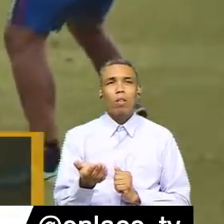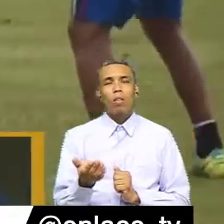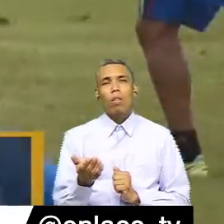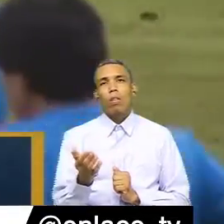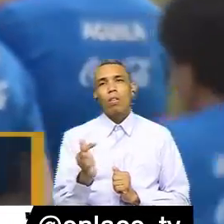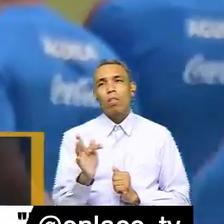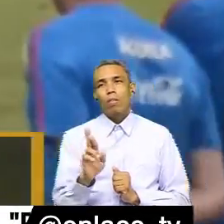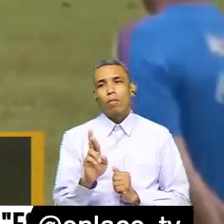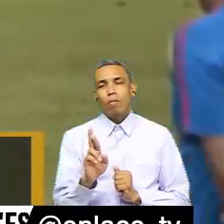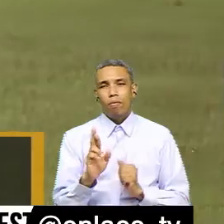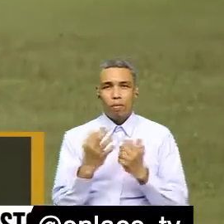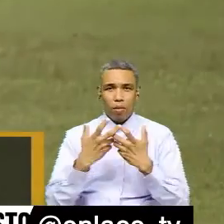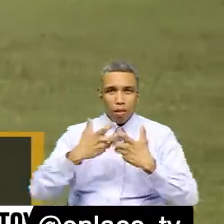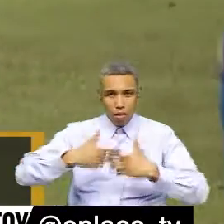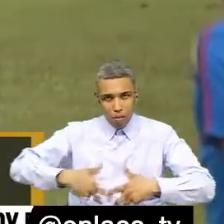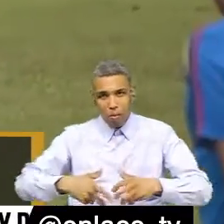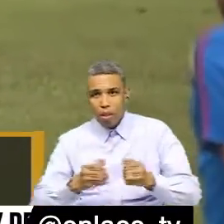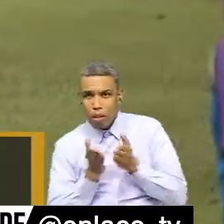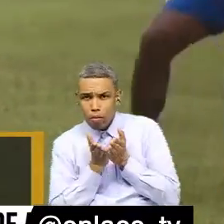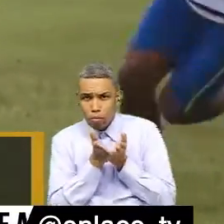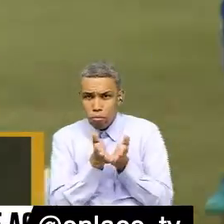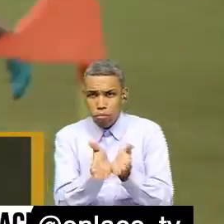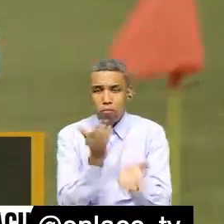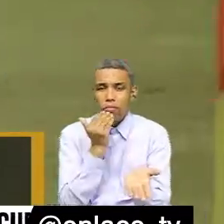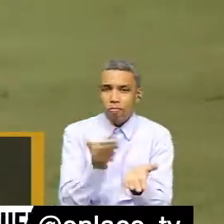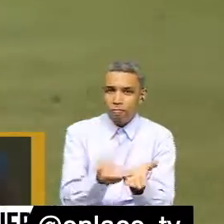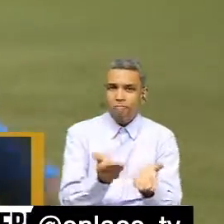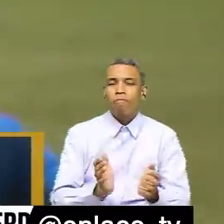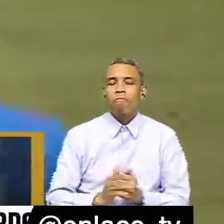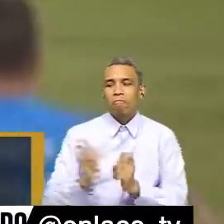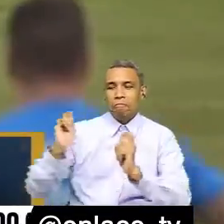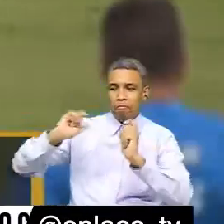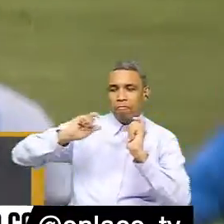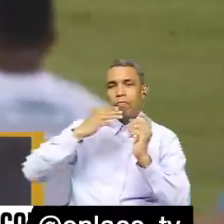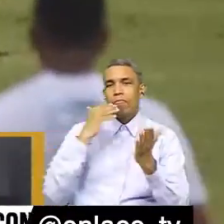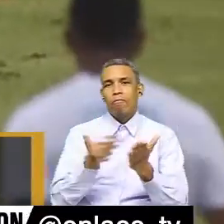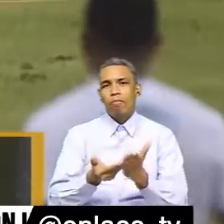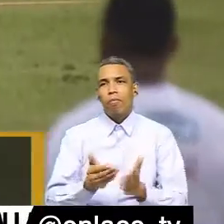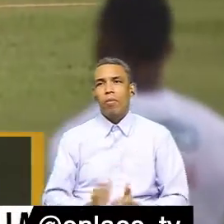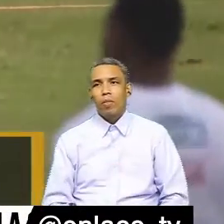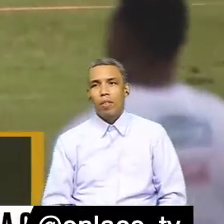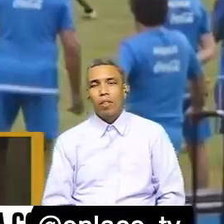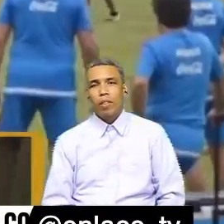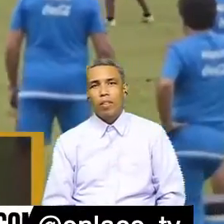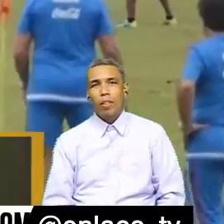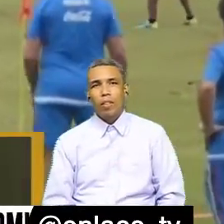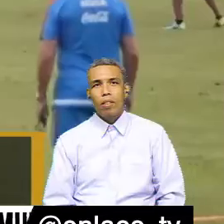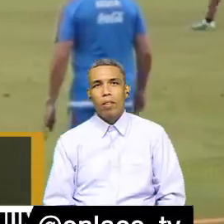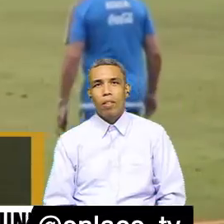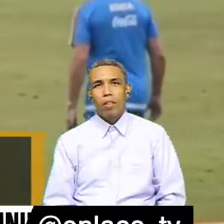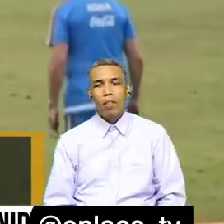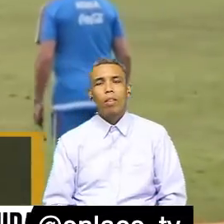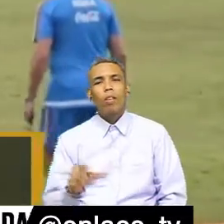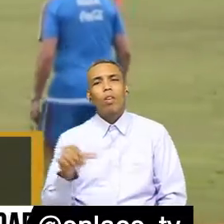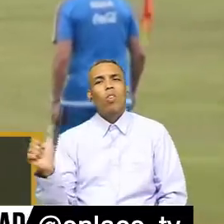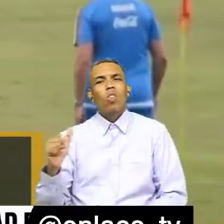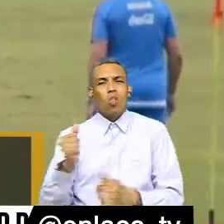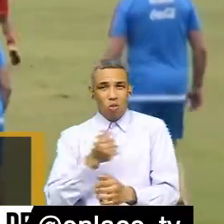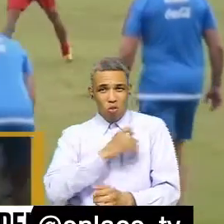viaje seguro por el río magdalena vamos despidiendo hoy habló el técnico visit the el seleccionado chileno y también